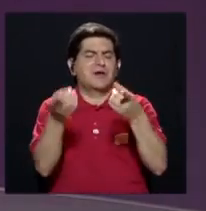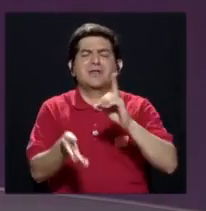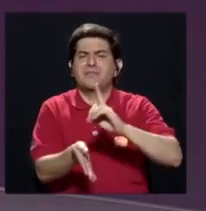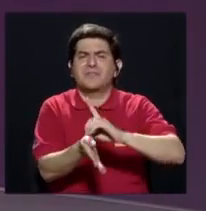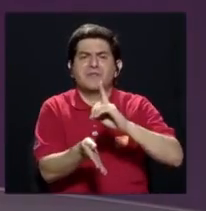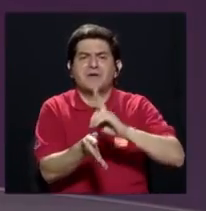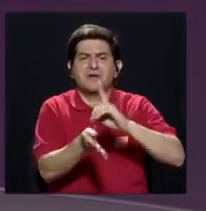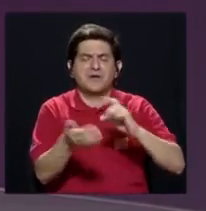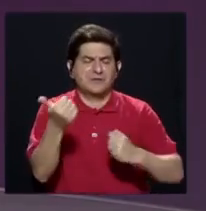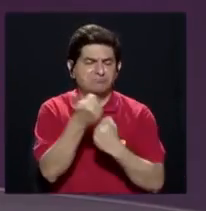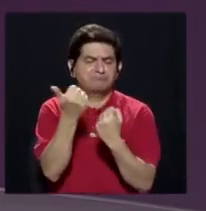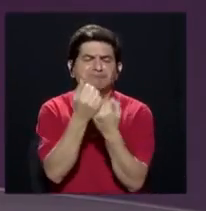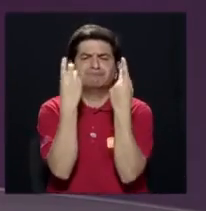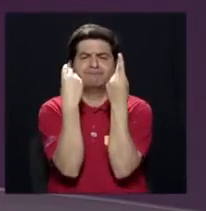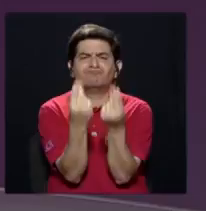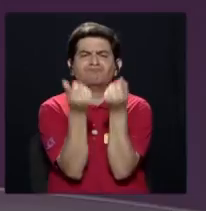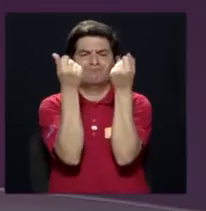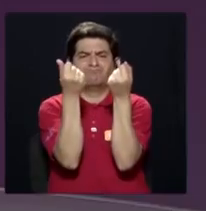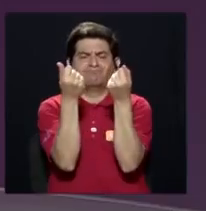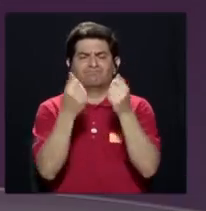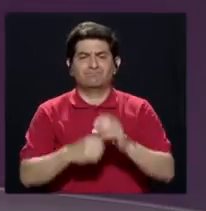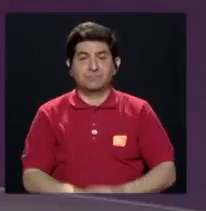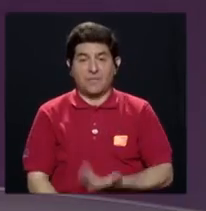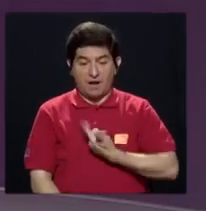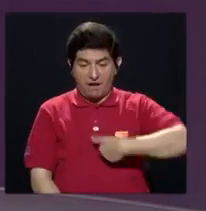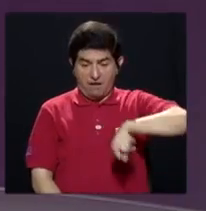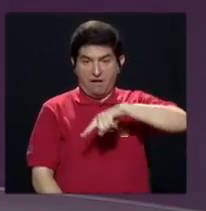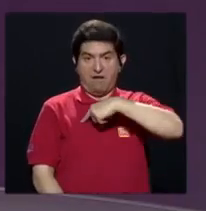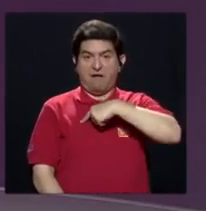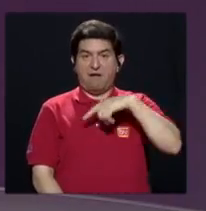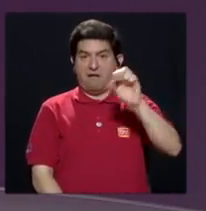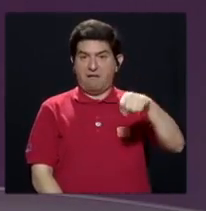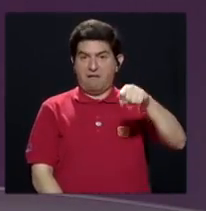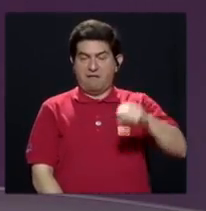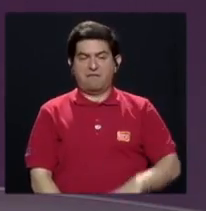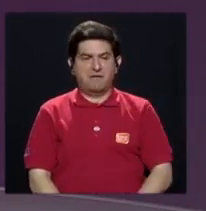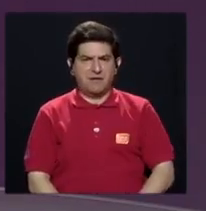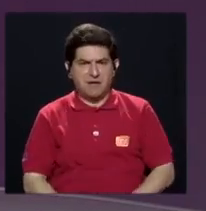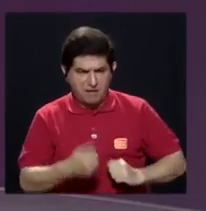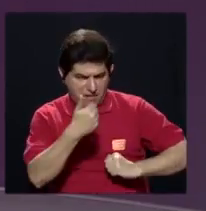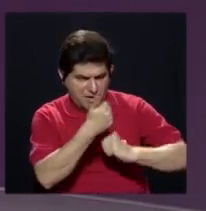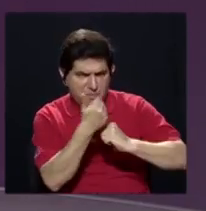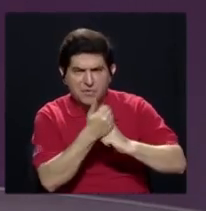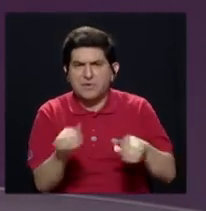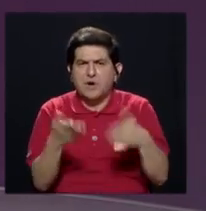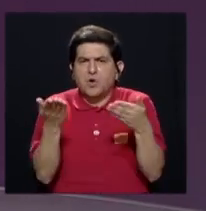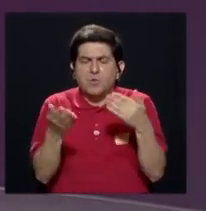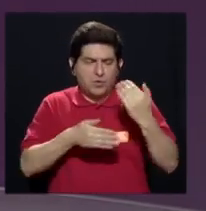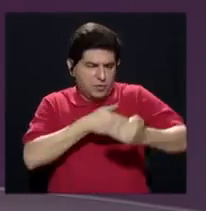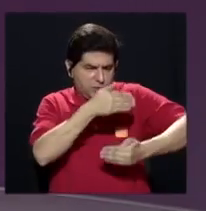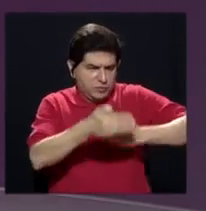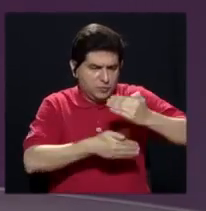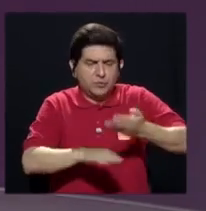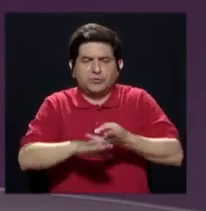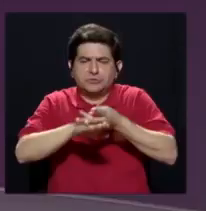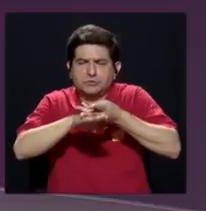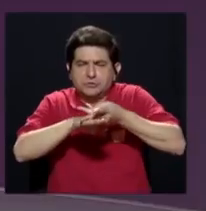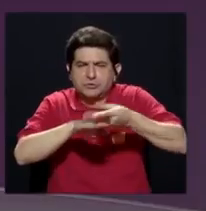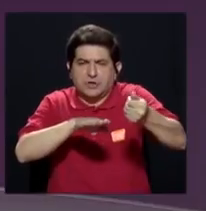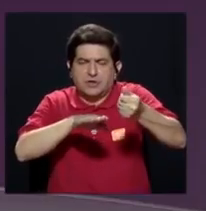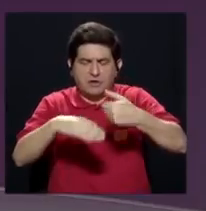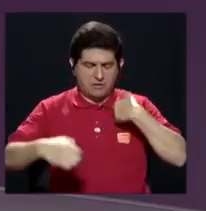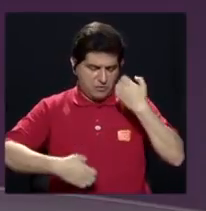un apoyo rápido eh nosotras hemos apoyado eh con nuestro proceso de sanación